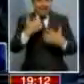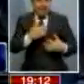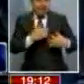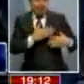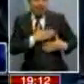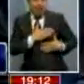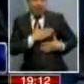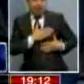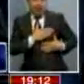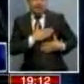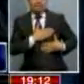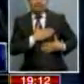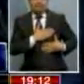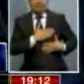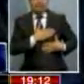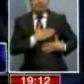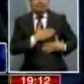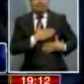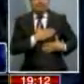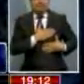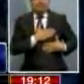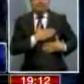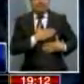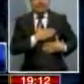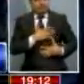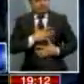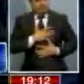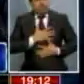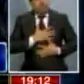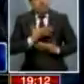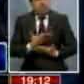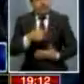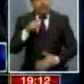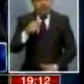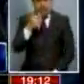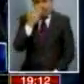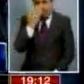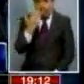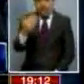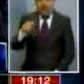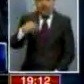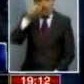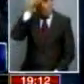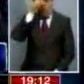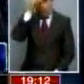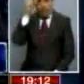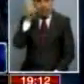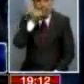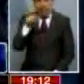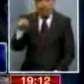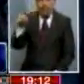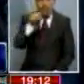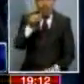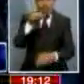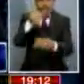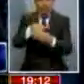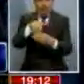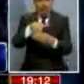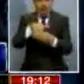corazón y dispuestos a enfrentar el domingo los votos que ustedes emitan.